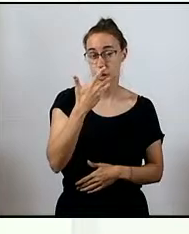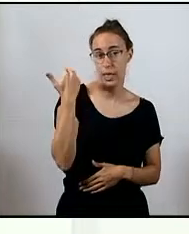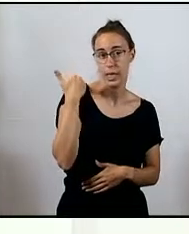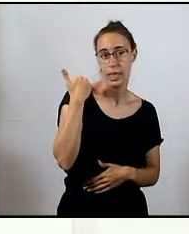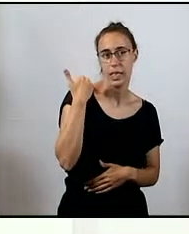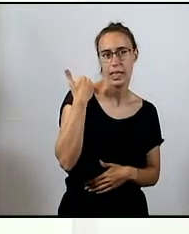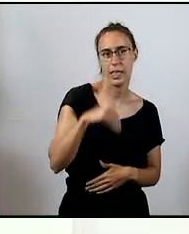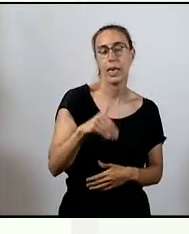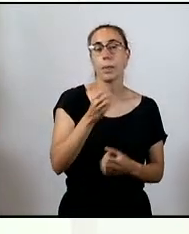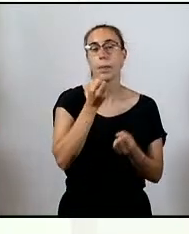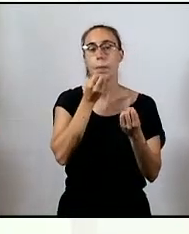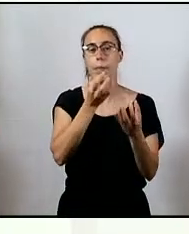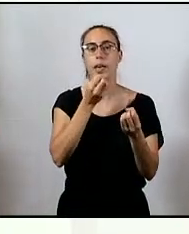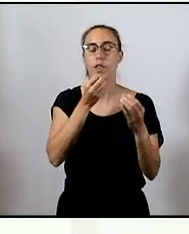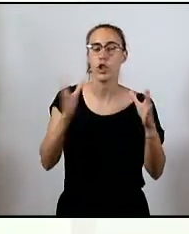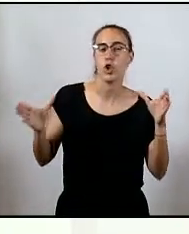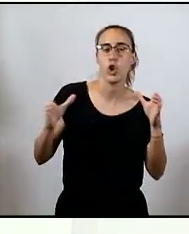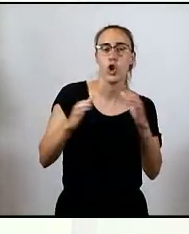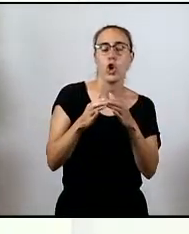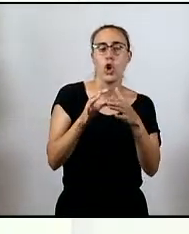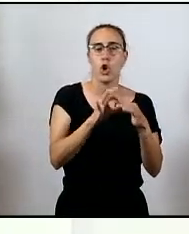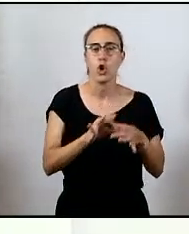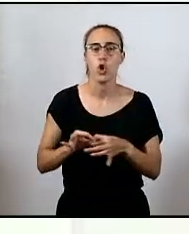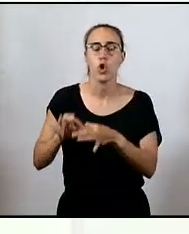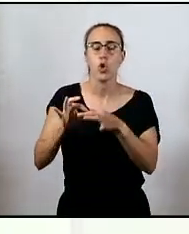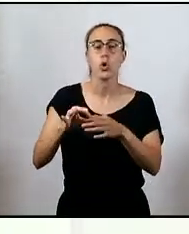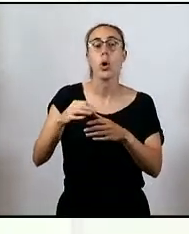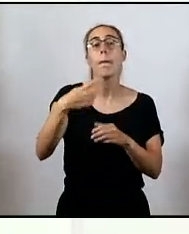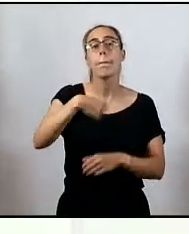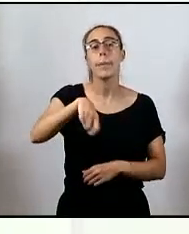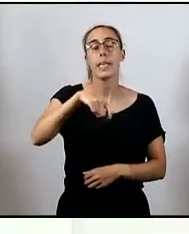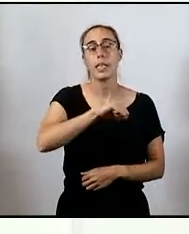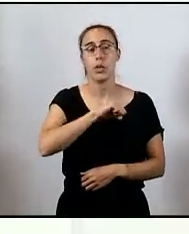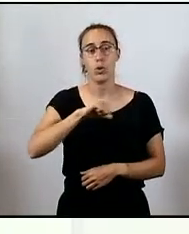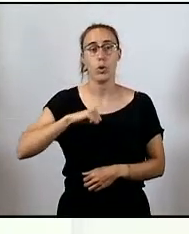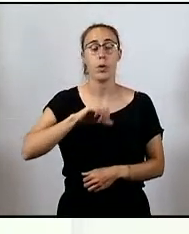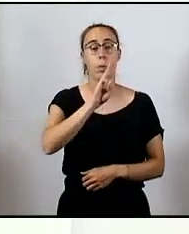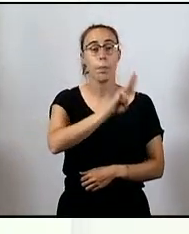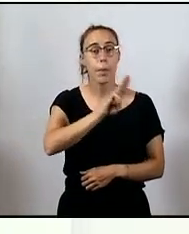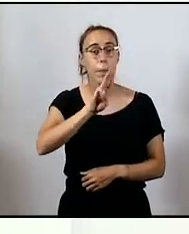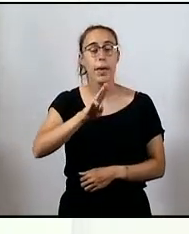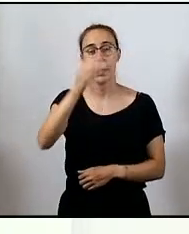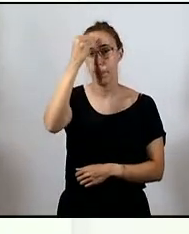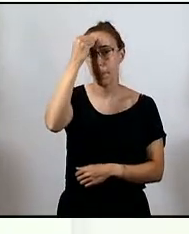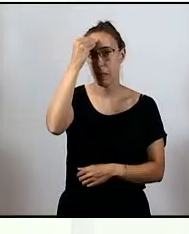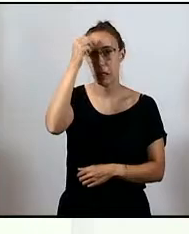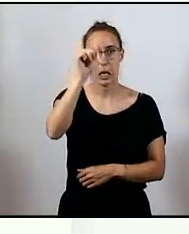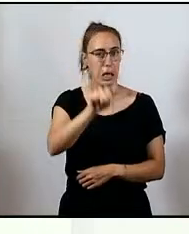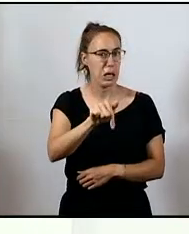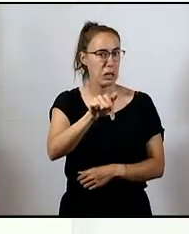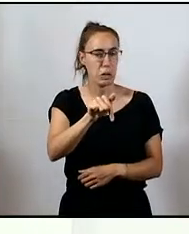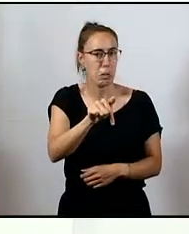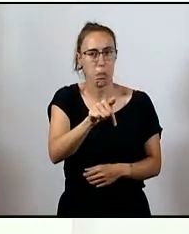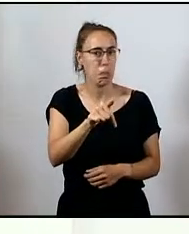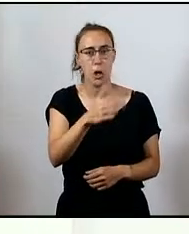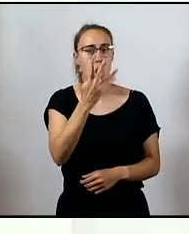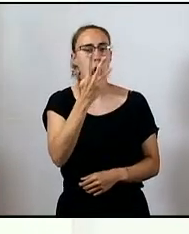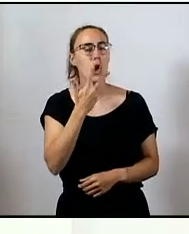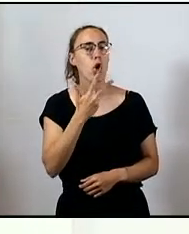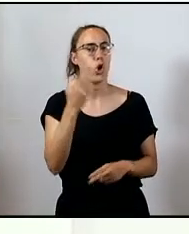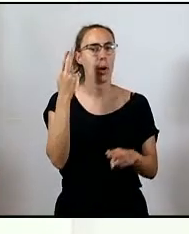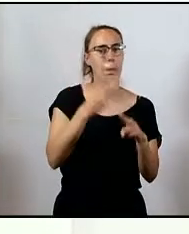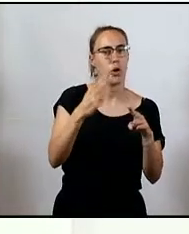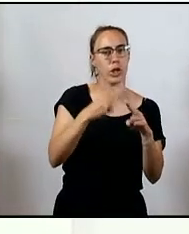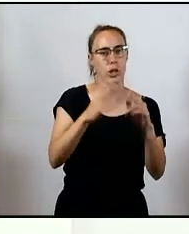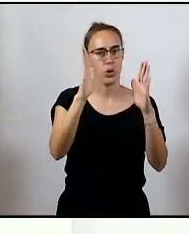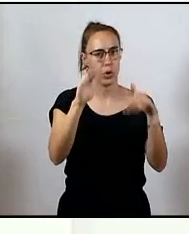de un manifiesto conjunto de los presidentes autonómicos del PP que por encima de todo consideran que esto no tiene color político. Esta situación del concierto